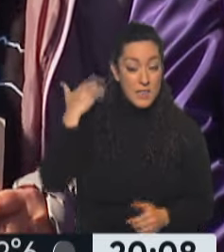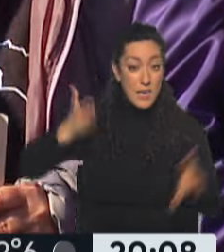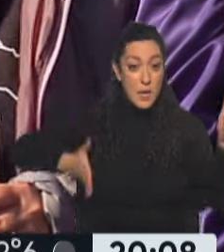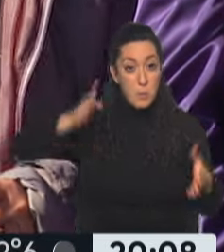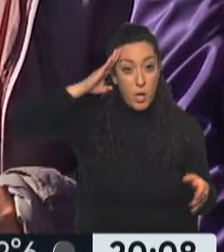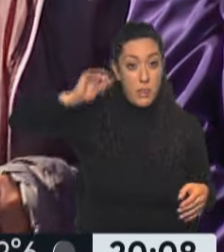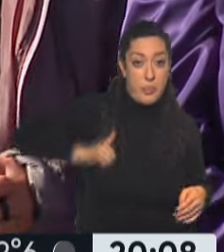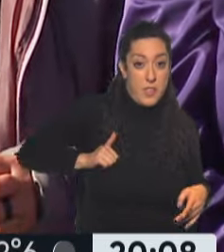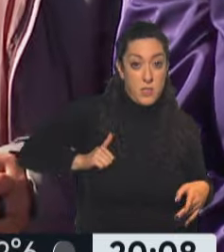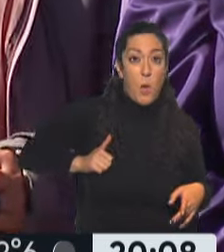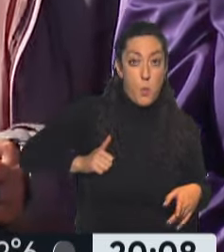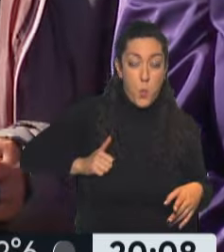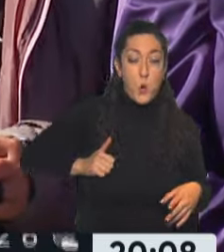dictadura,